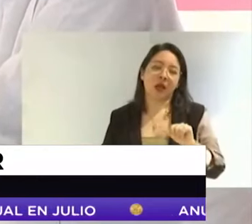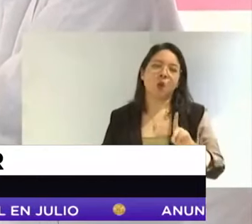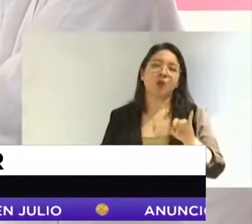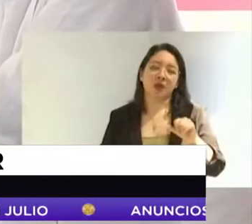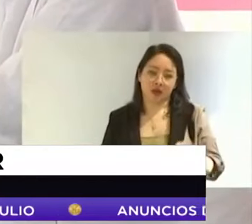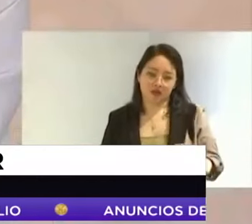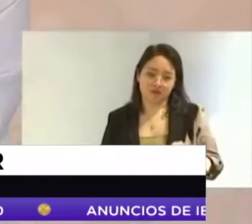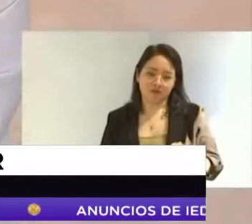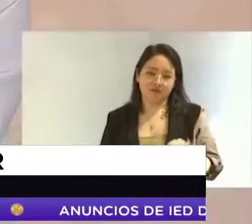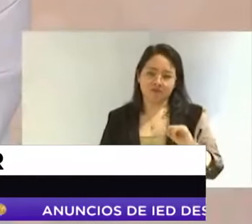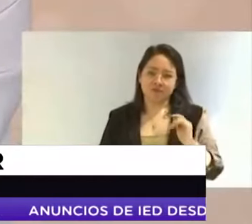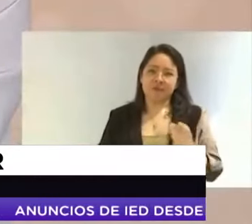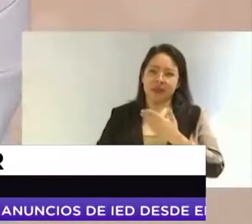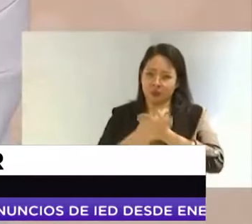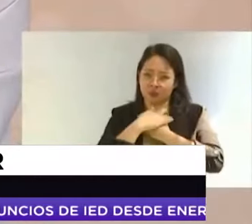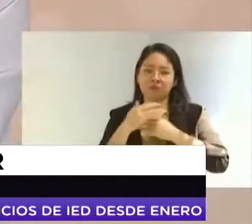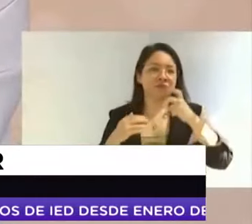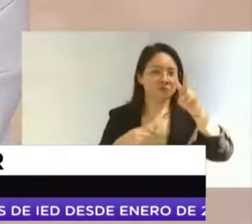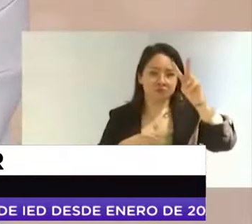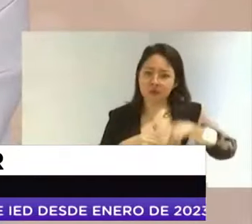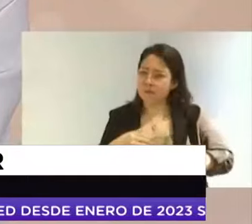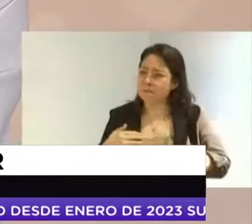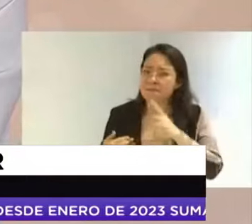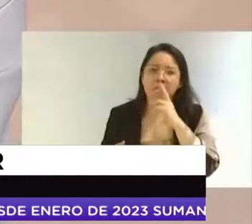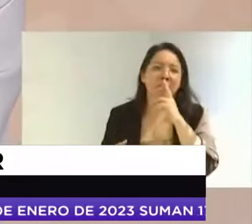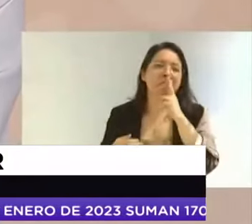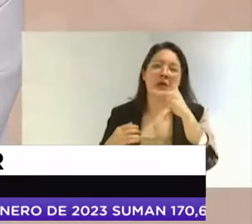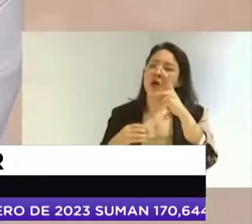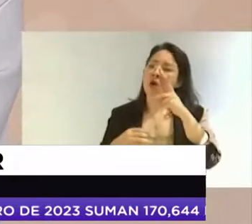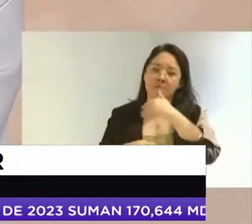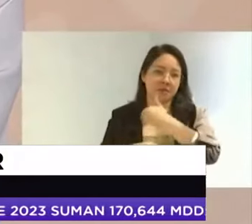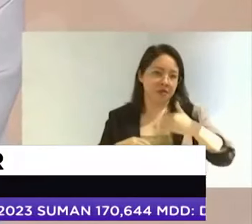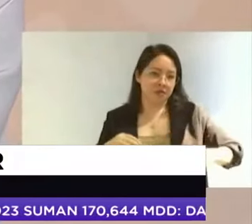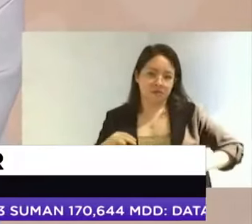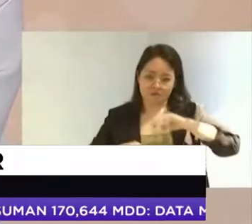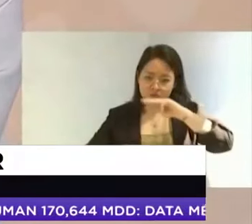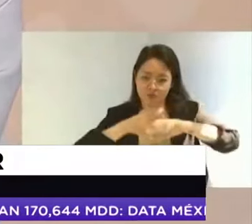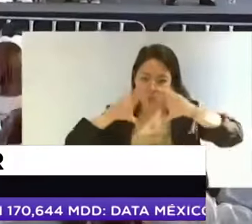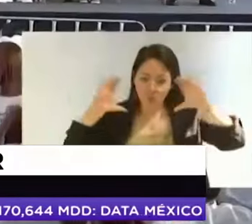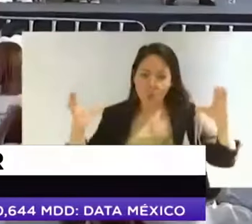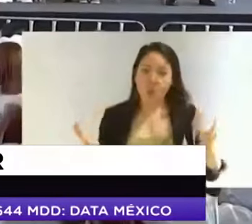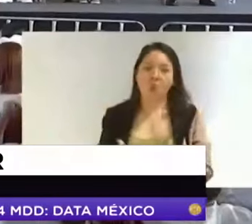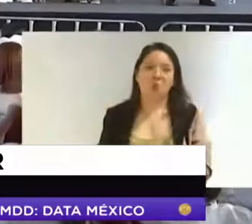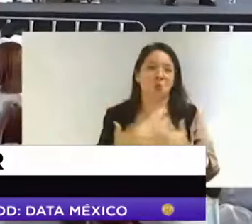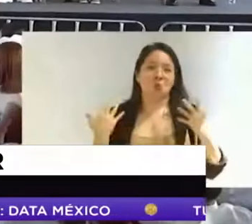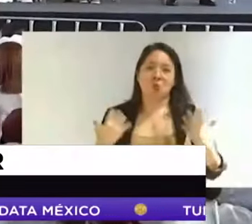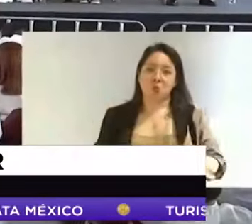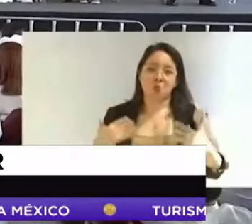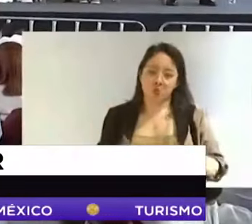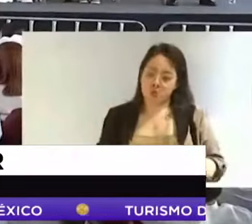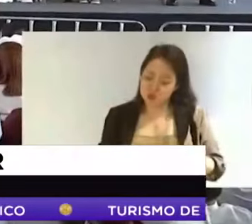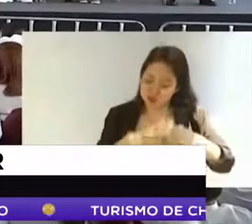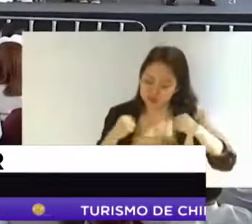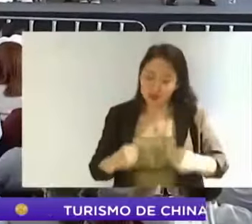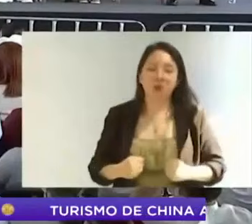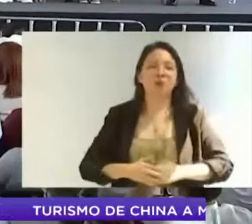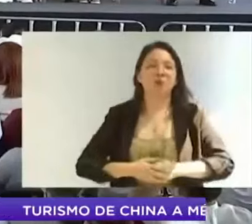va a ser la mejor presidenta del mundo. La mejor presidenta del mundo.